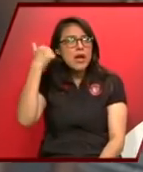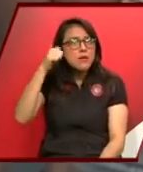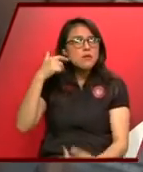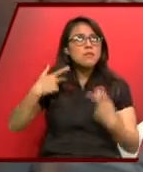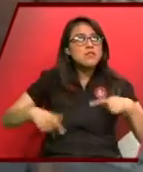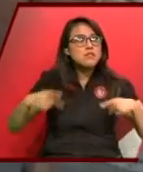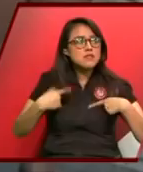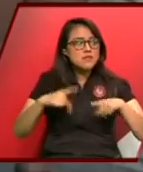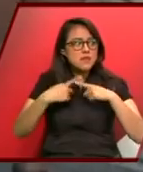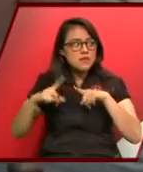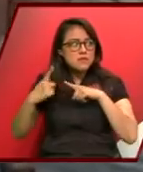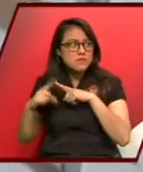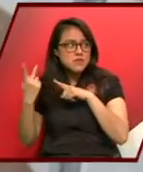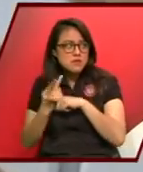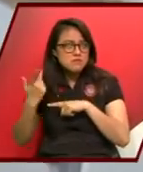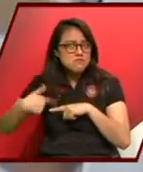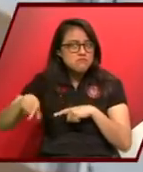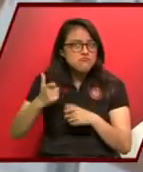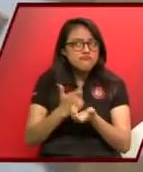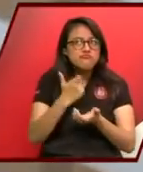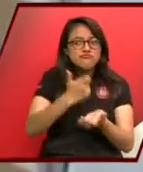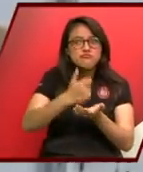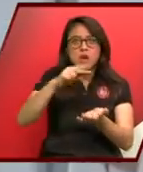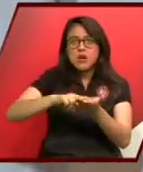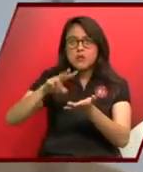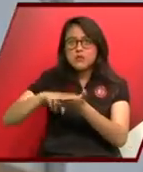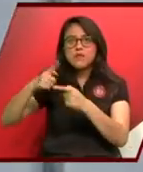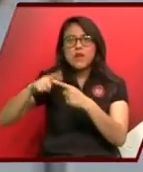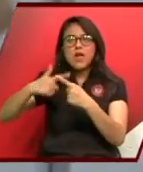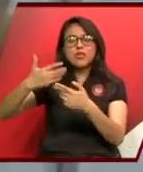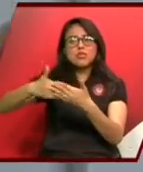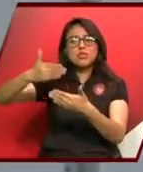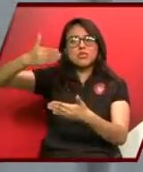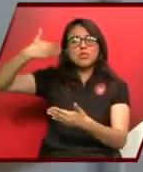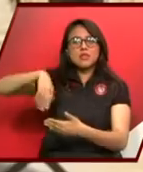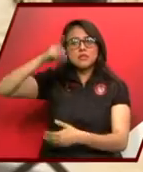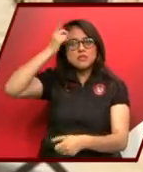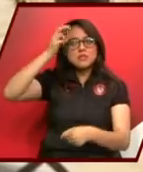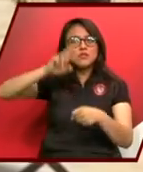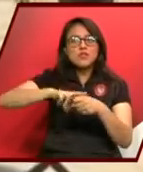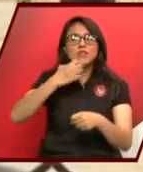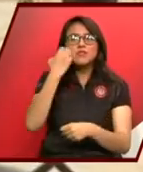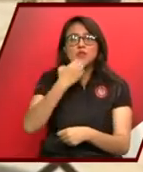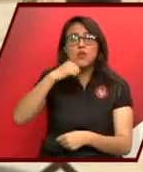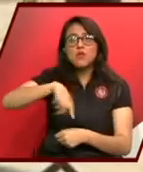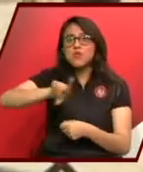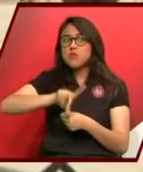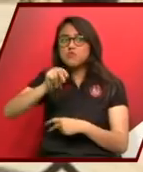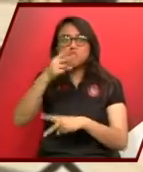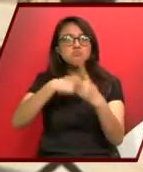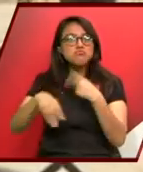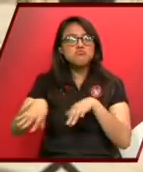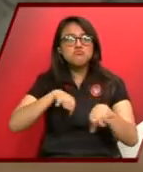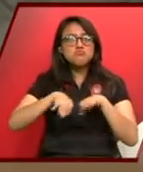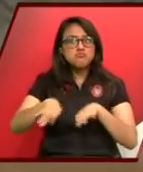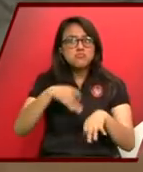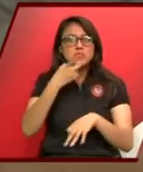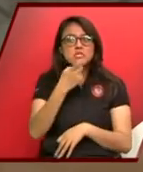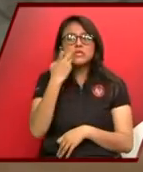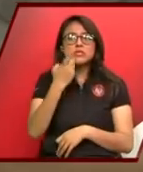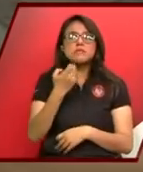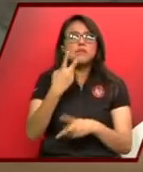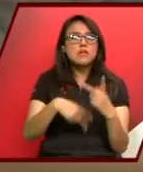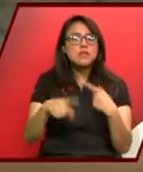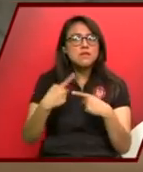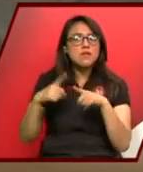denuncian irregularidades en el manejo de los recursos por parte del anterior director de la escuela, quien hoy ya no labora en la institución, y también exigen la